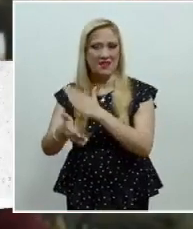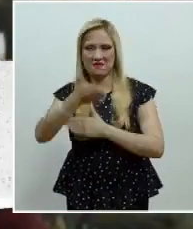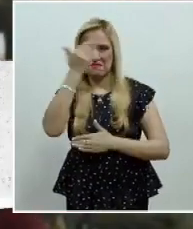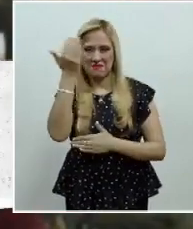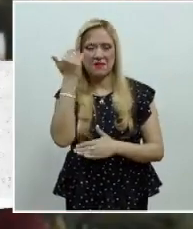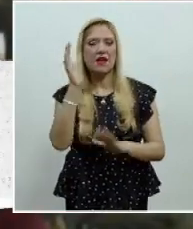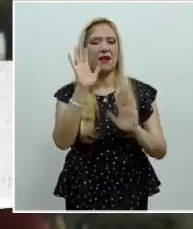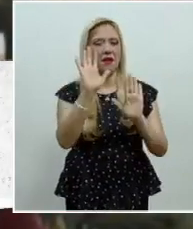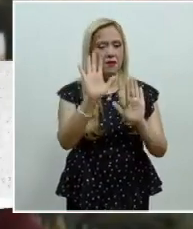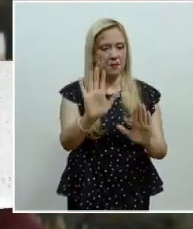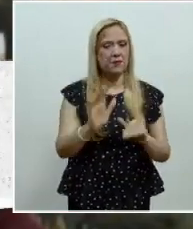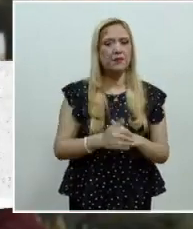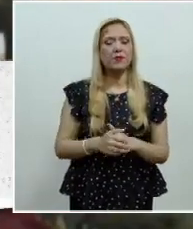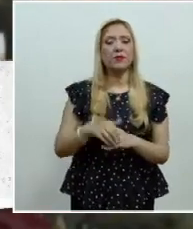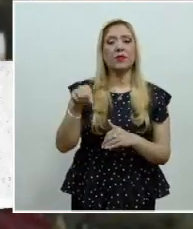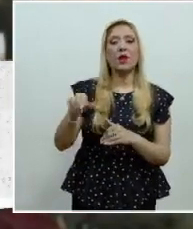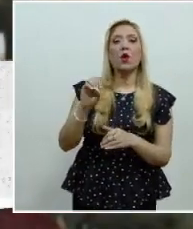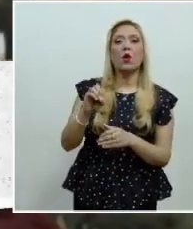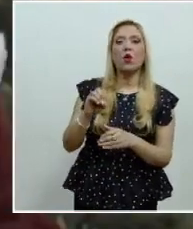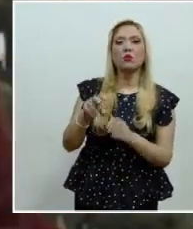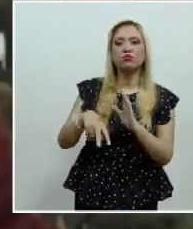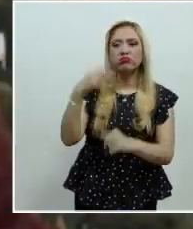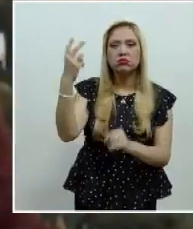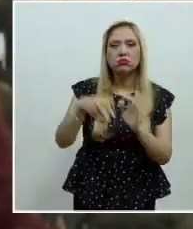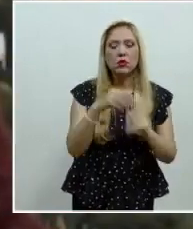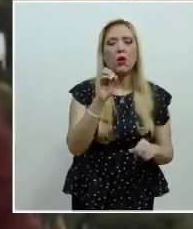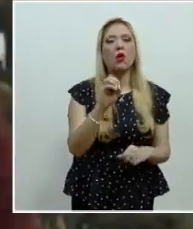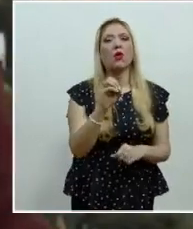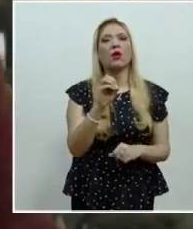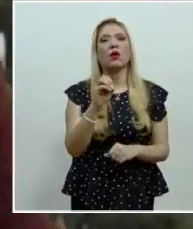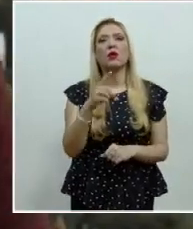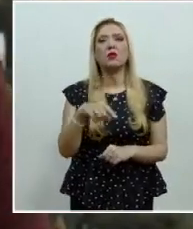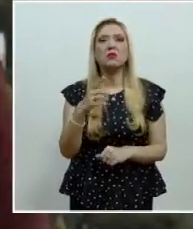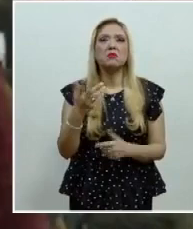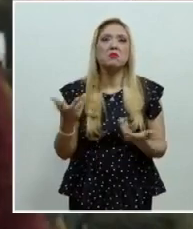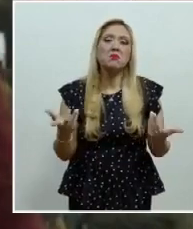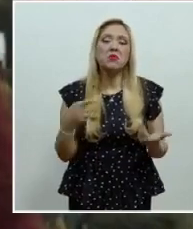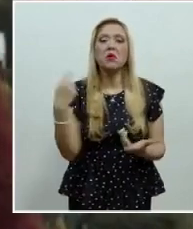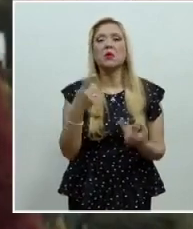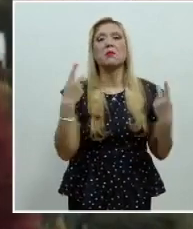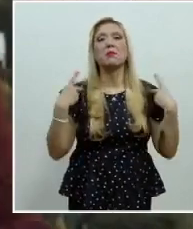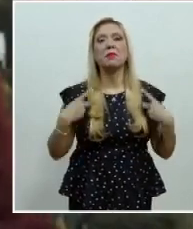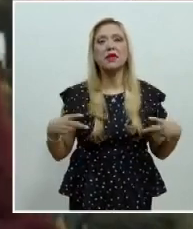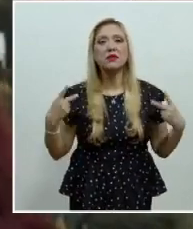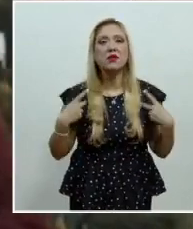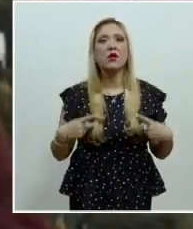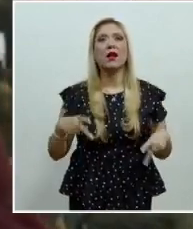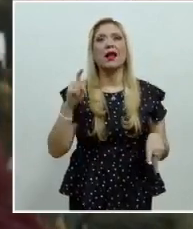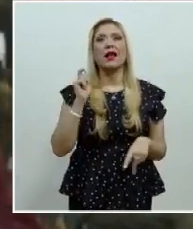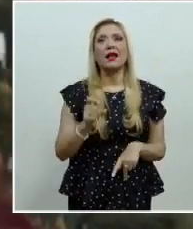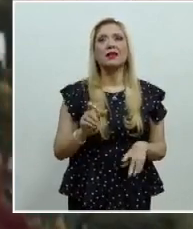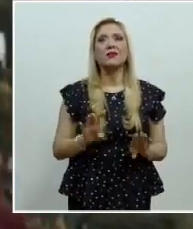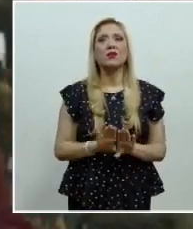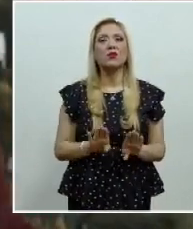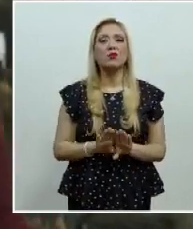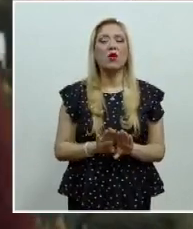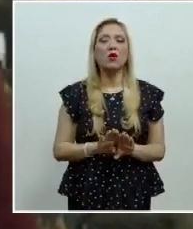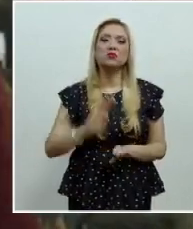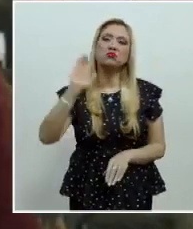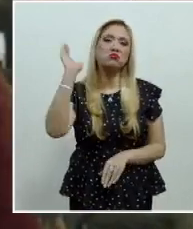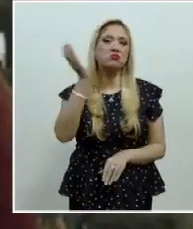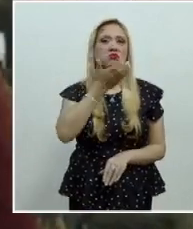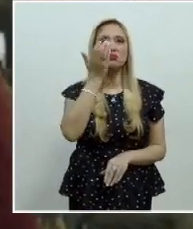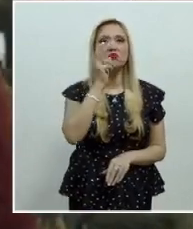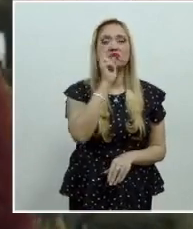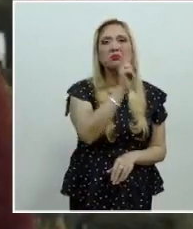que tienen. Los sesgos cognitivos son como estas predisposiciones que tenemos todas las personas, ¿no? Es la manera, digamos, el modo en que